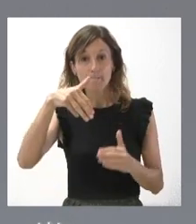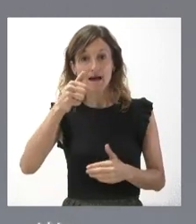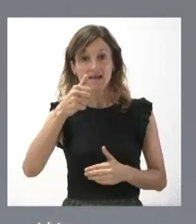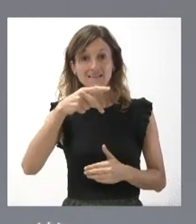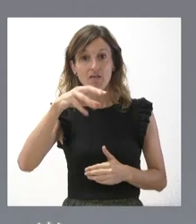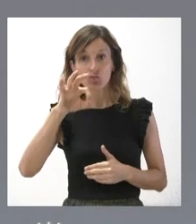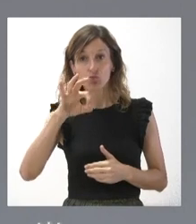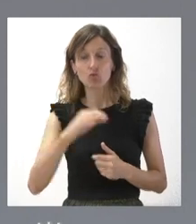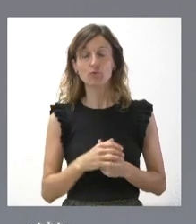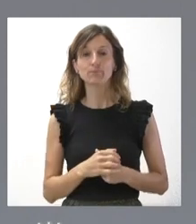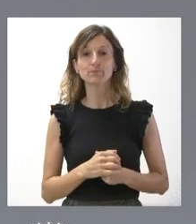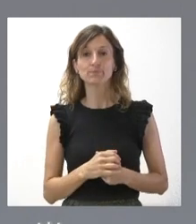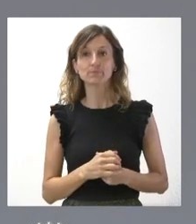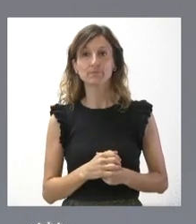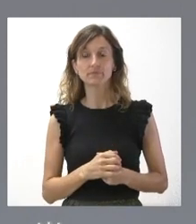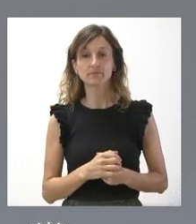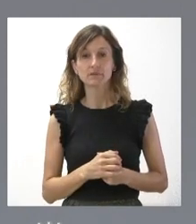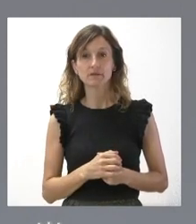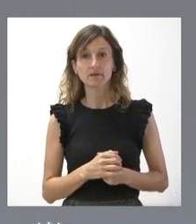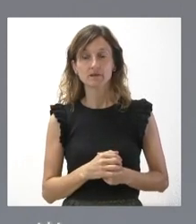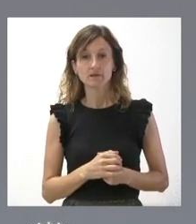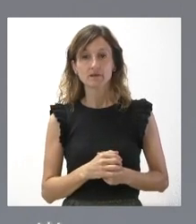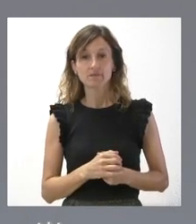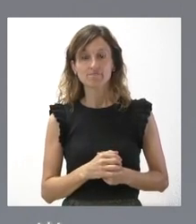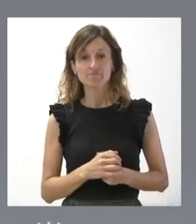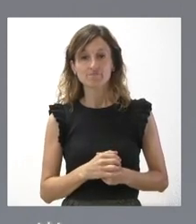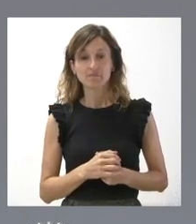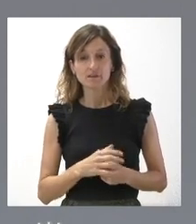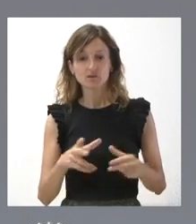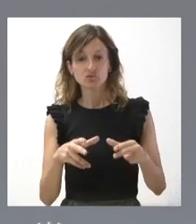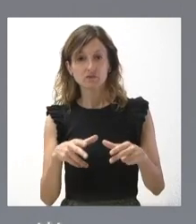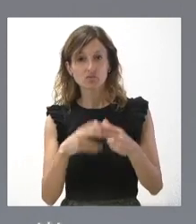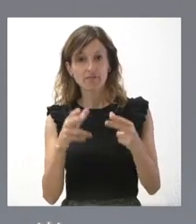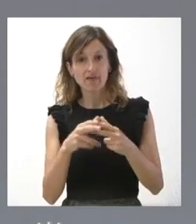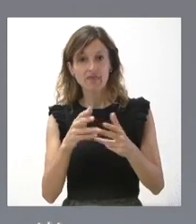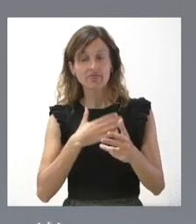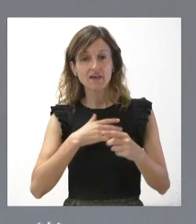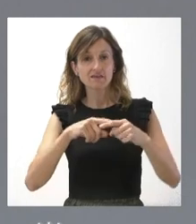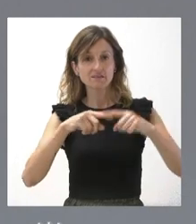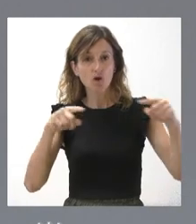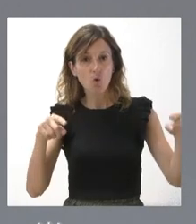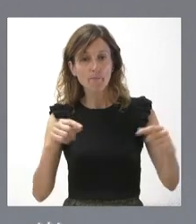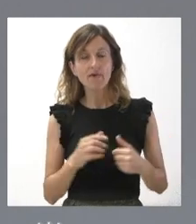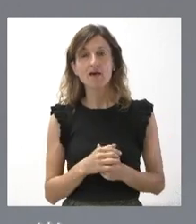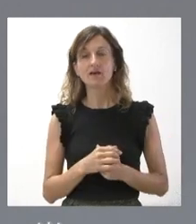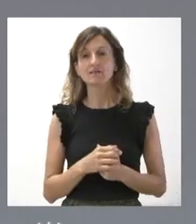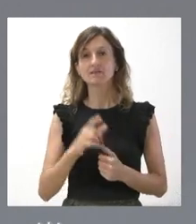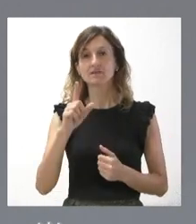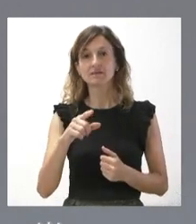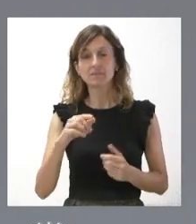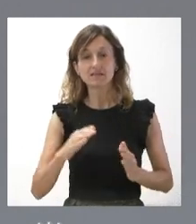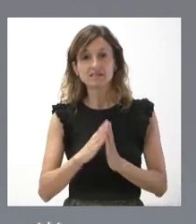pues que esto es muy meritorio por parte de la sociedad segoviana y por parte de San